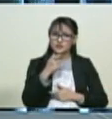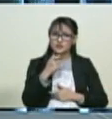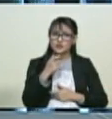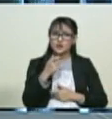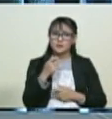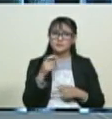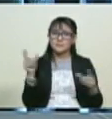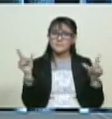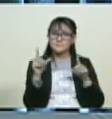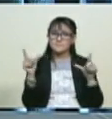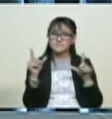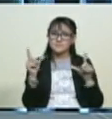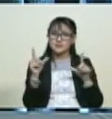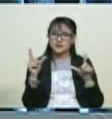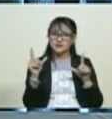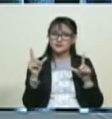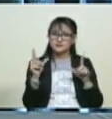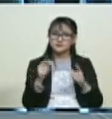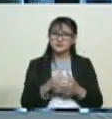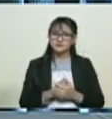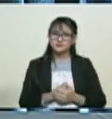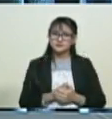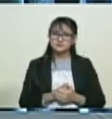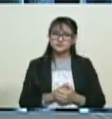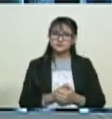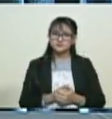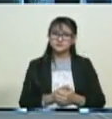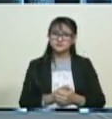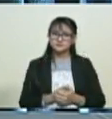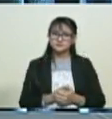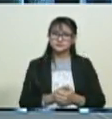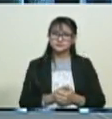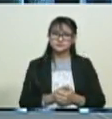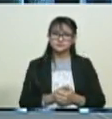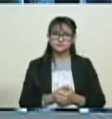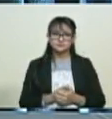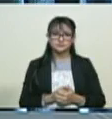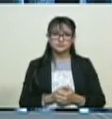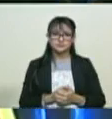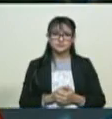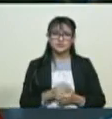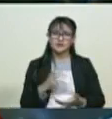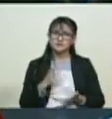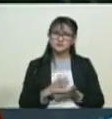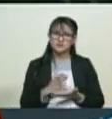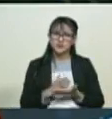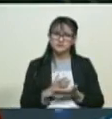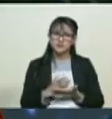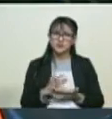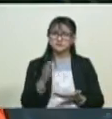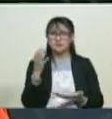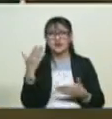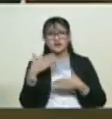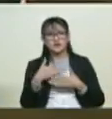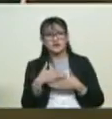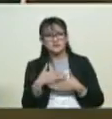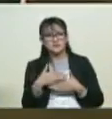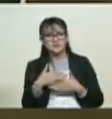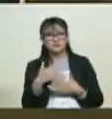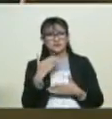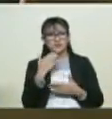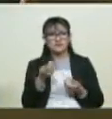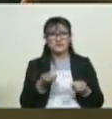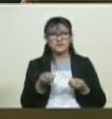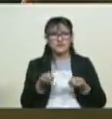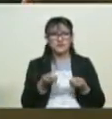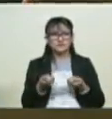escrita siempre más allá de las limitaciones financieras